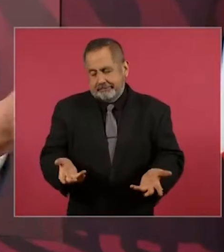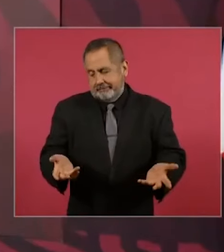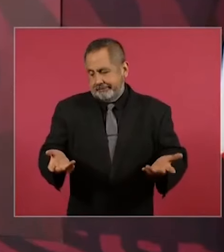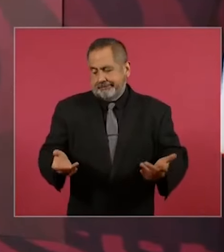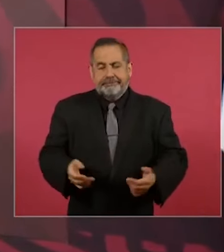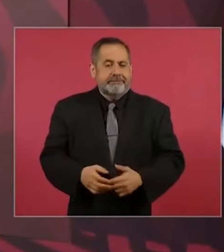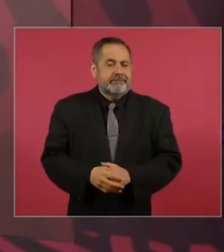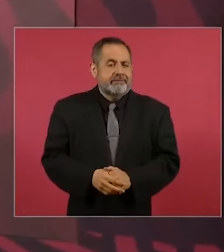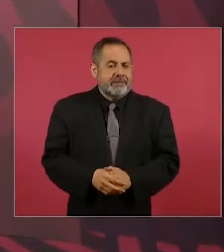para